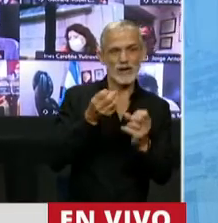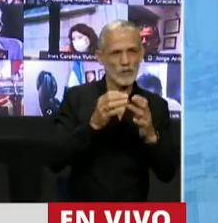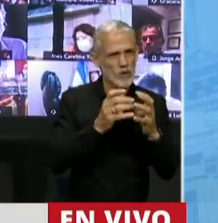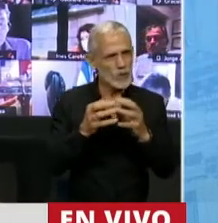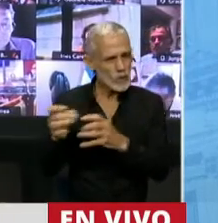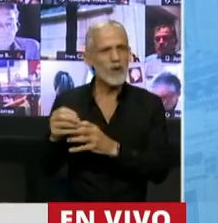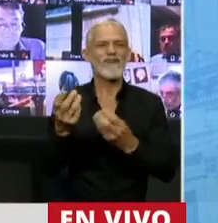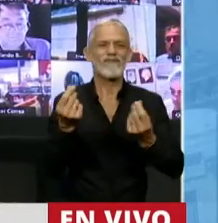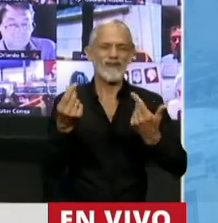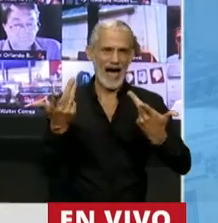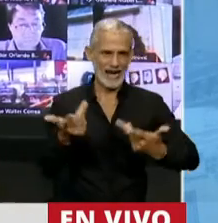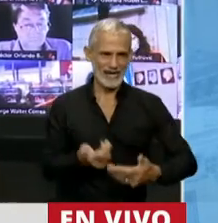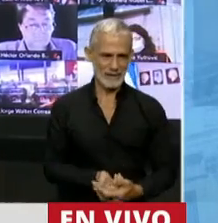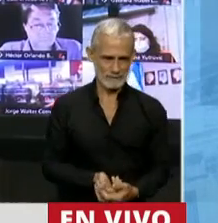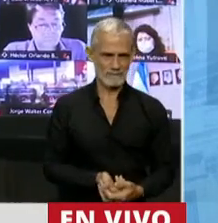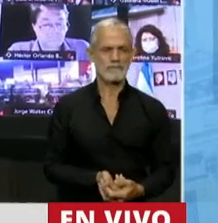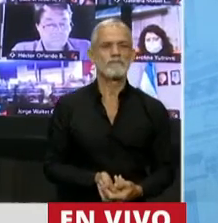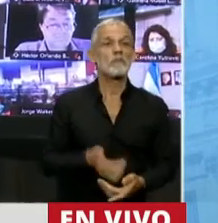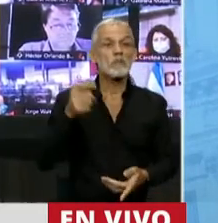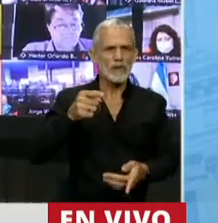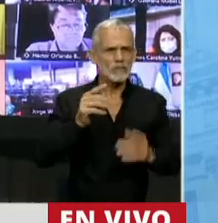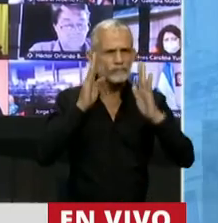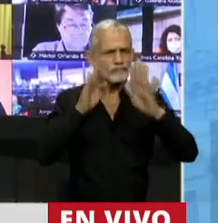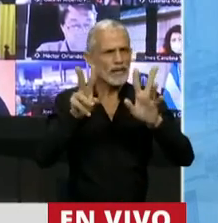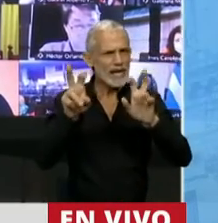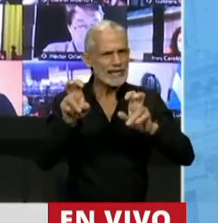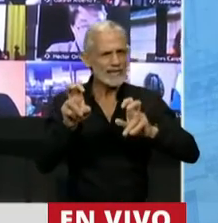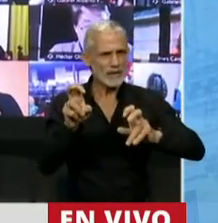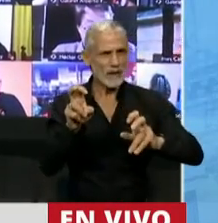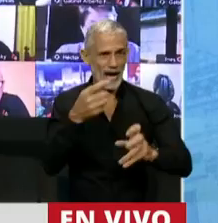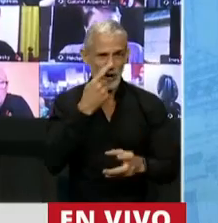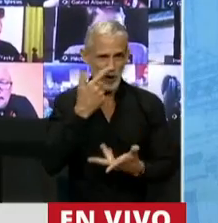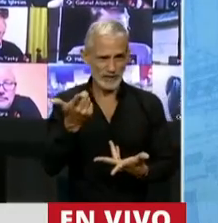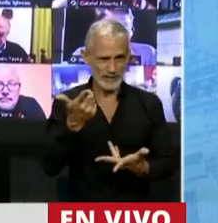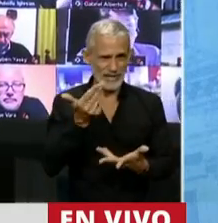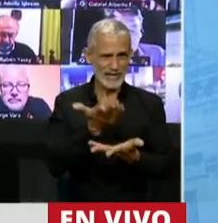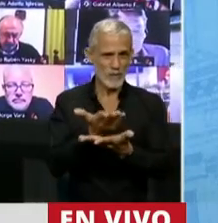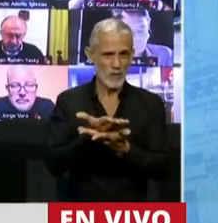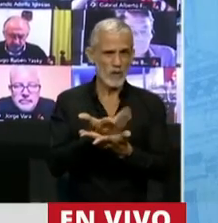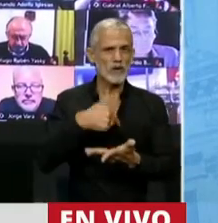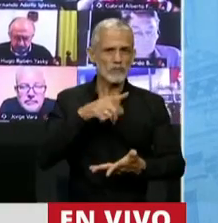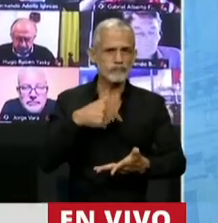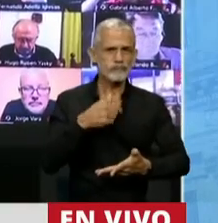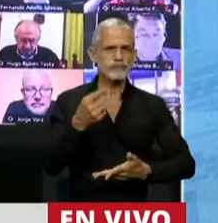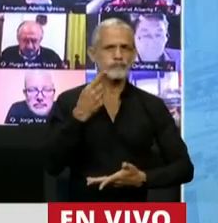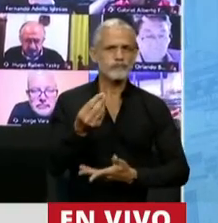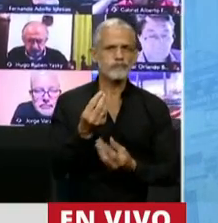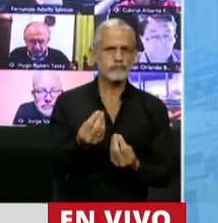perfectamente válida. Yendo a lo que a nosotros nos interesa, hemos estado